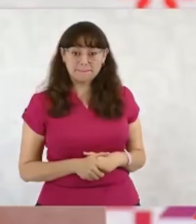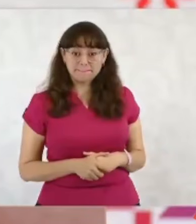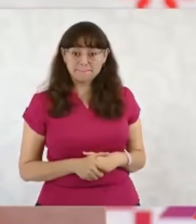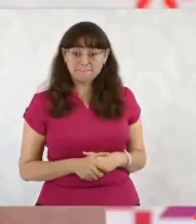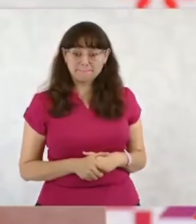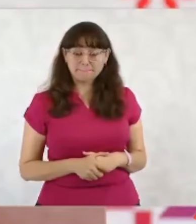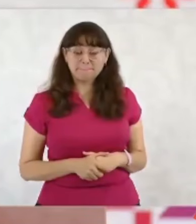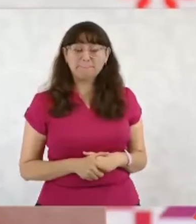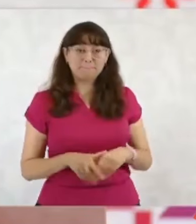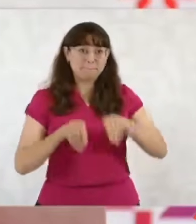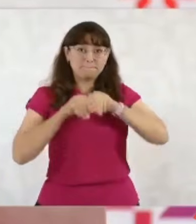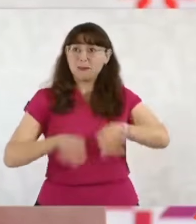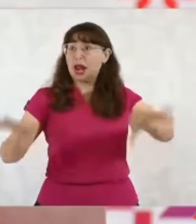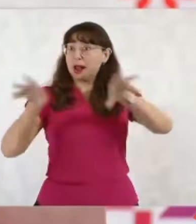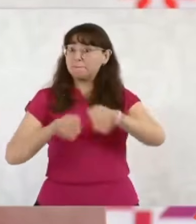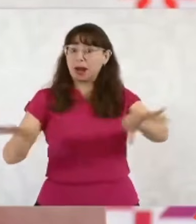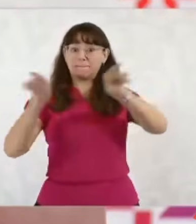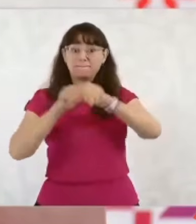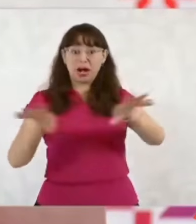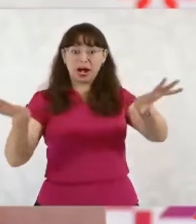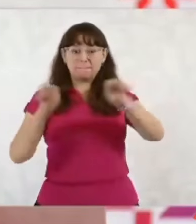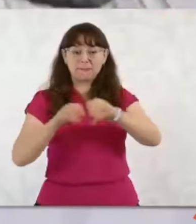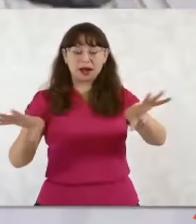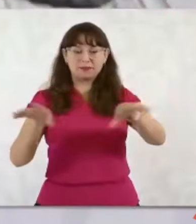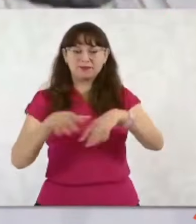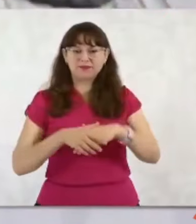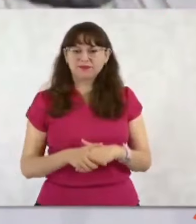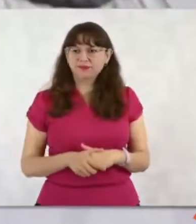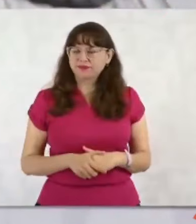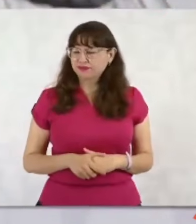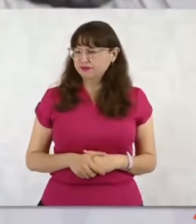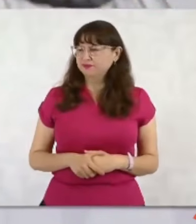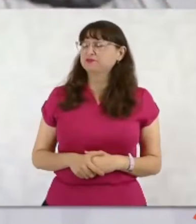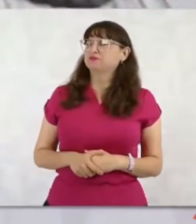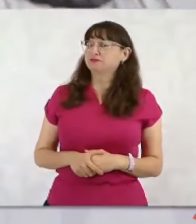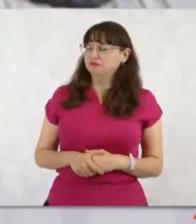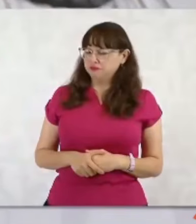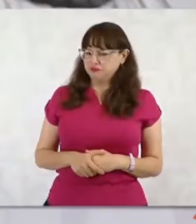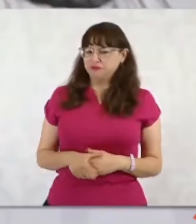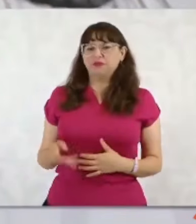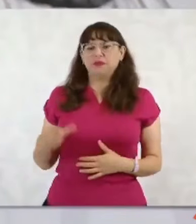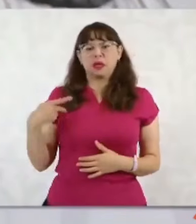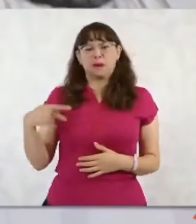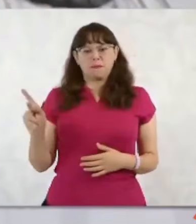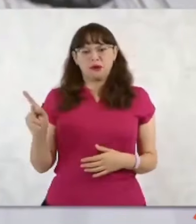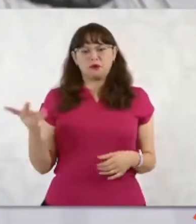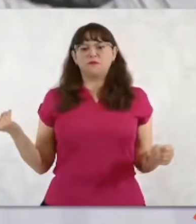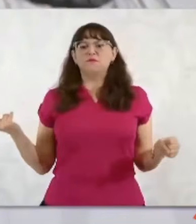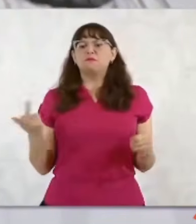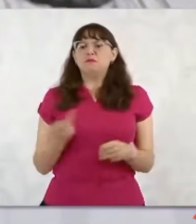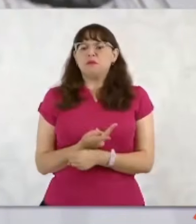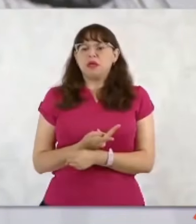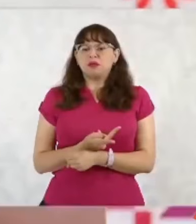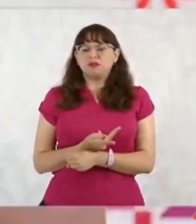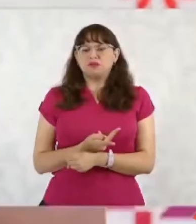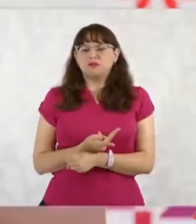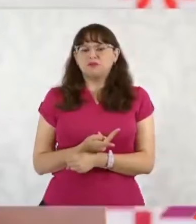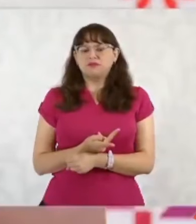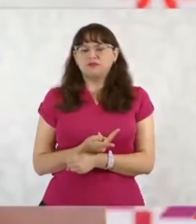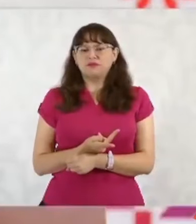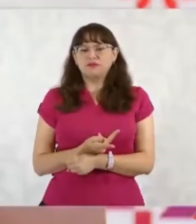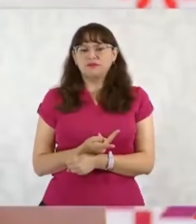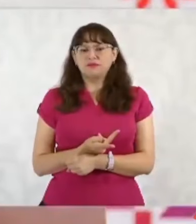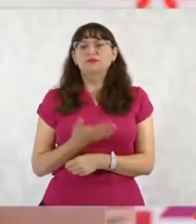Pero ¿qué pasa con el trabajo que ha estado haciendo el gobierno de México para prácticamente acabar con lo que